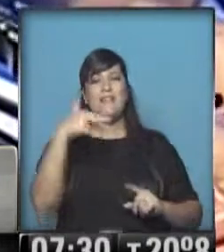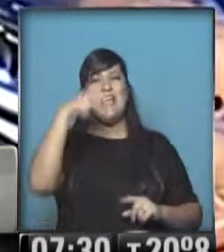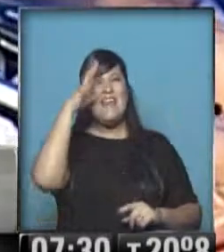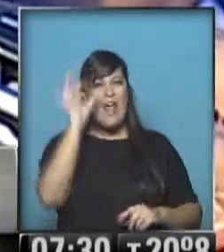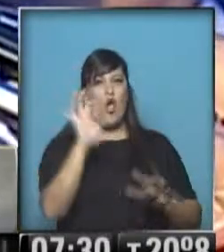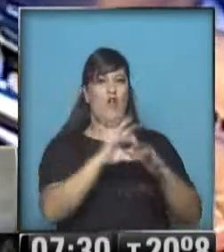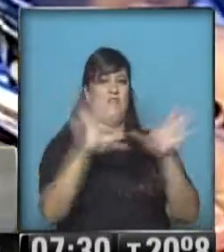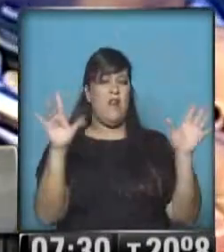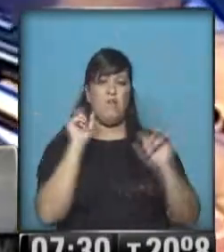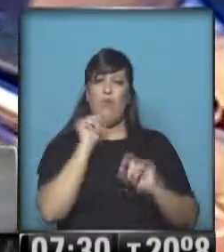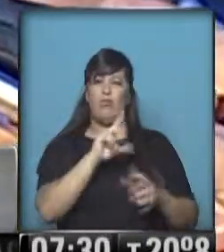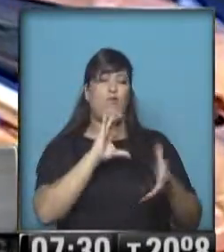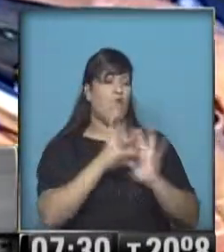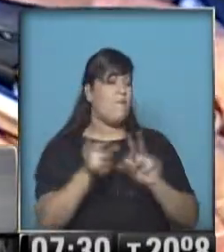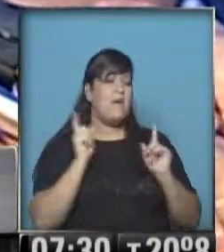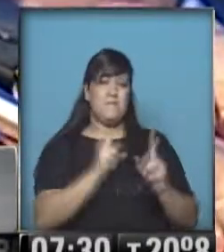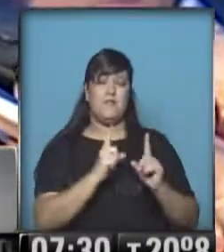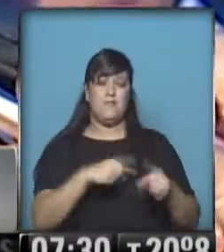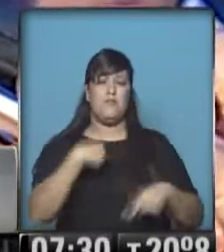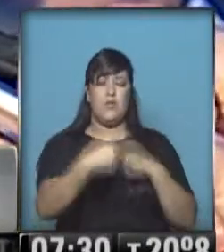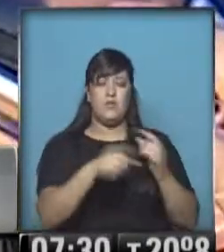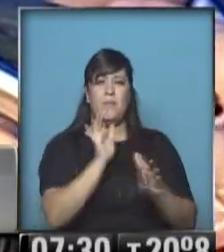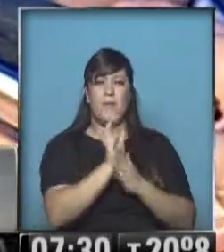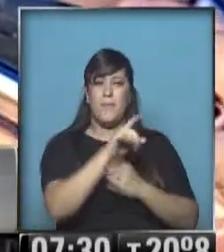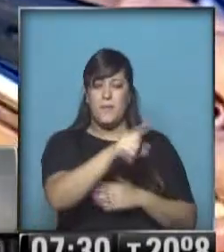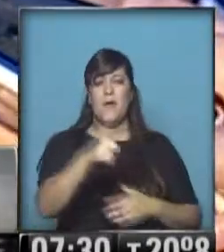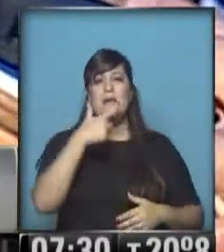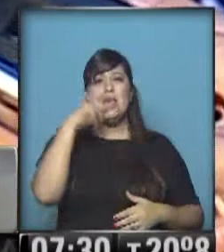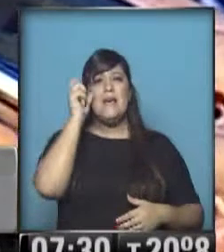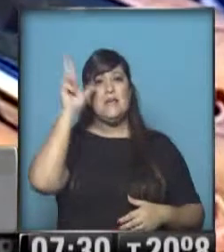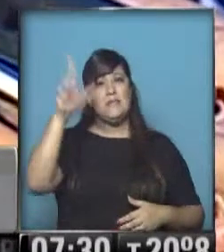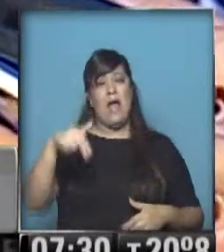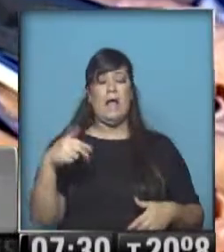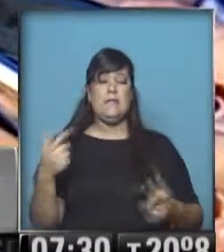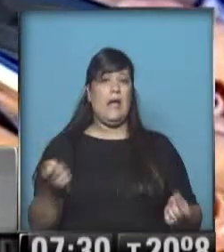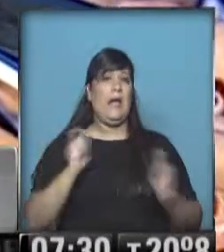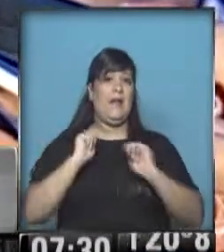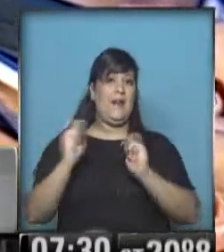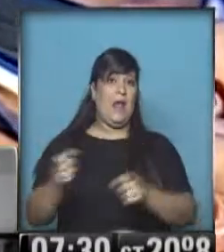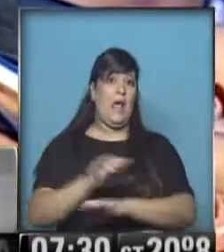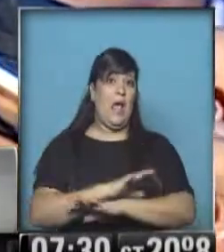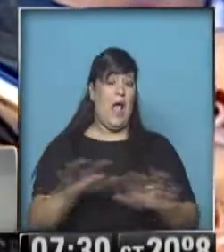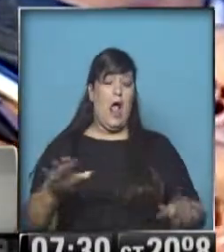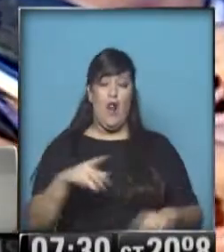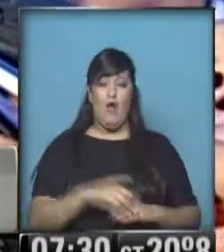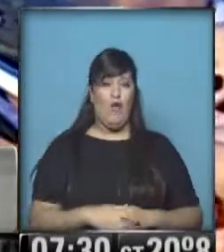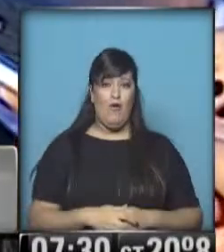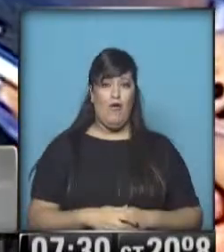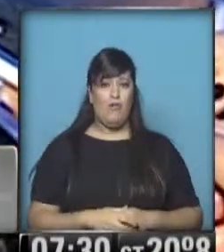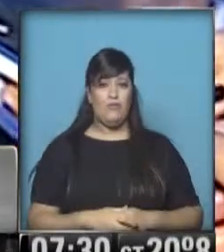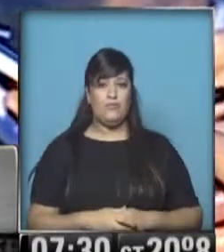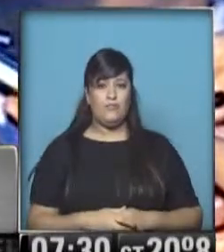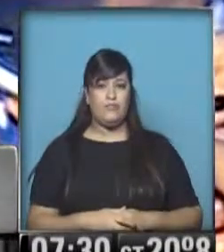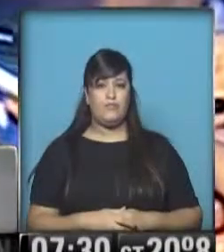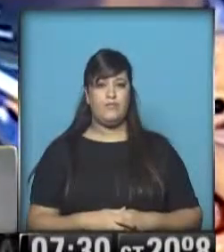son los conservadores de siempre. Y Sanz, que entregó atado de pies y manos al radicalismo, a los